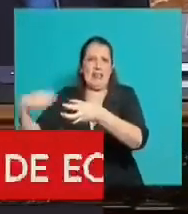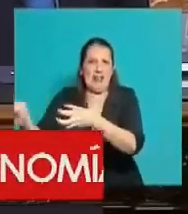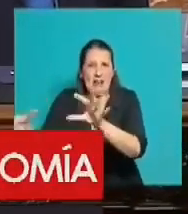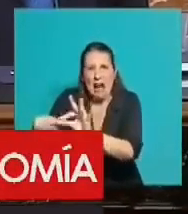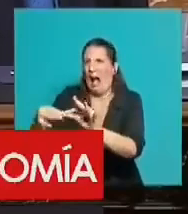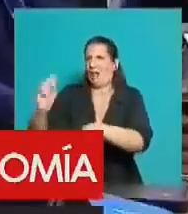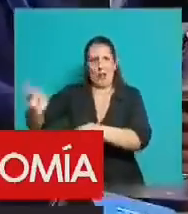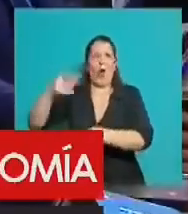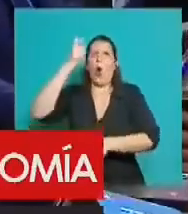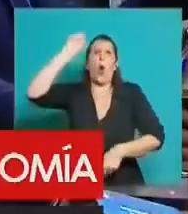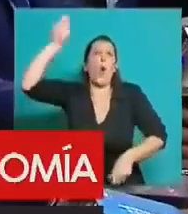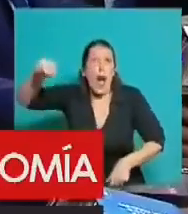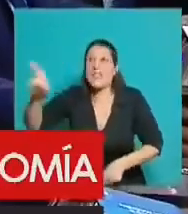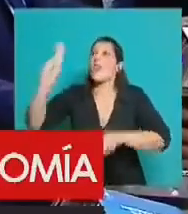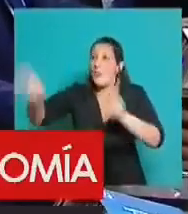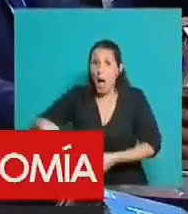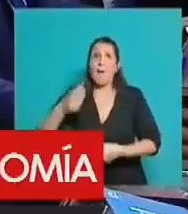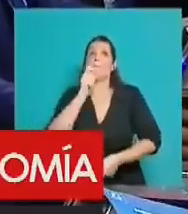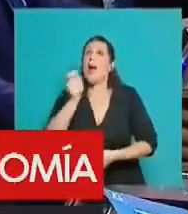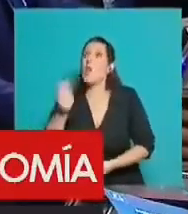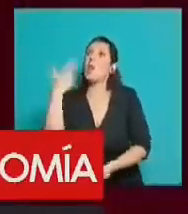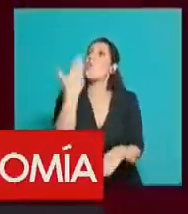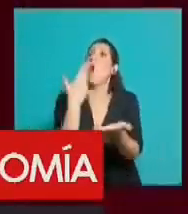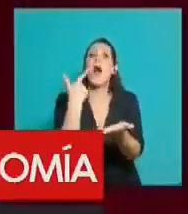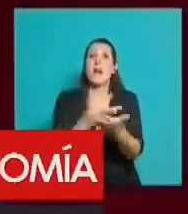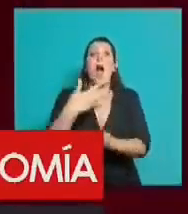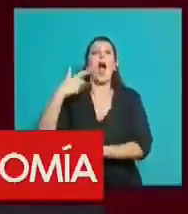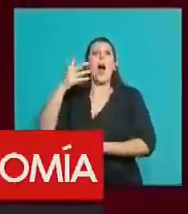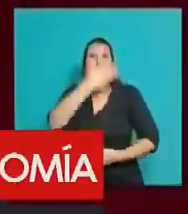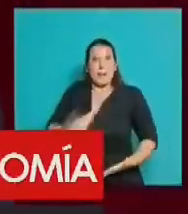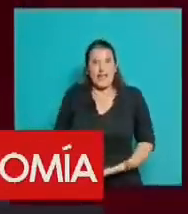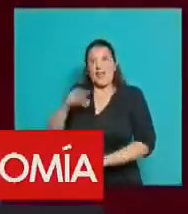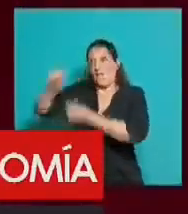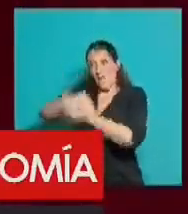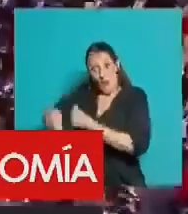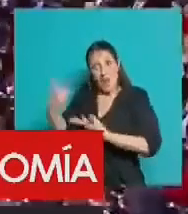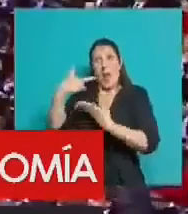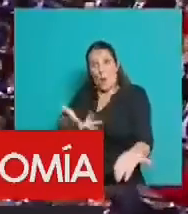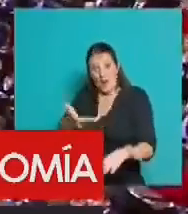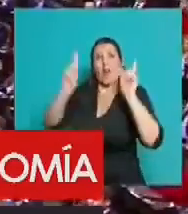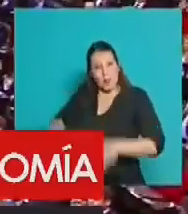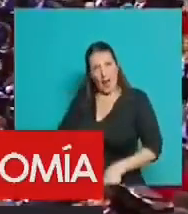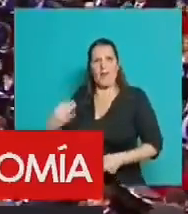mismos jueces, periodistas, inclusive la familia del presidente y el presidente.